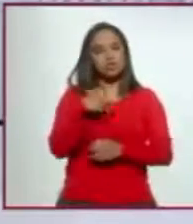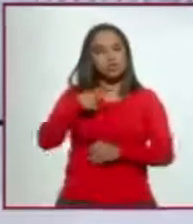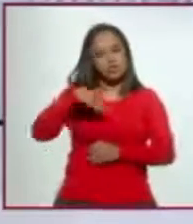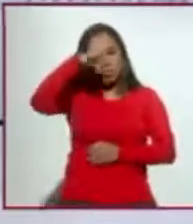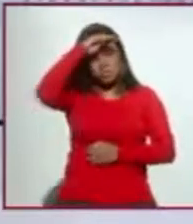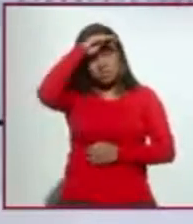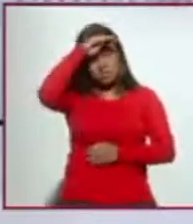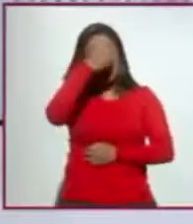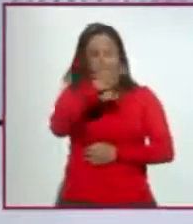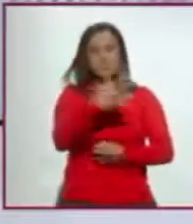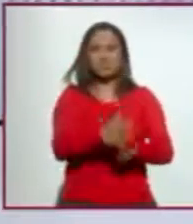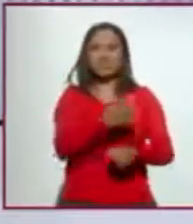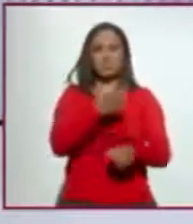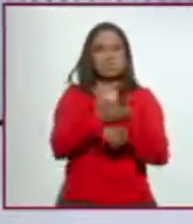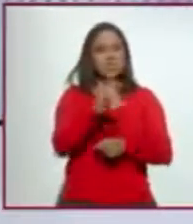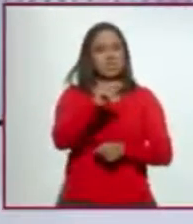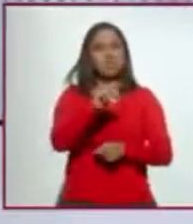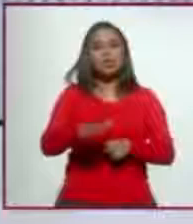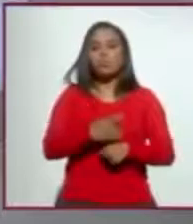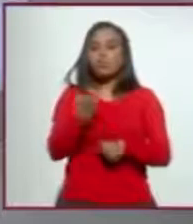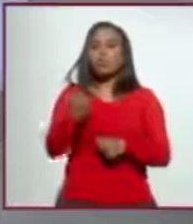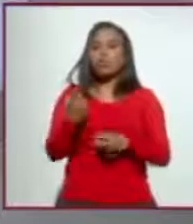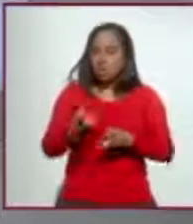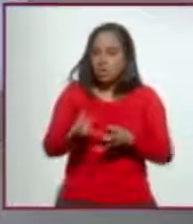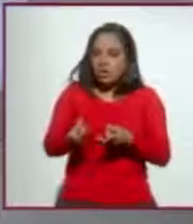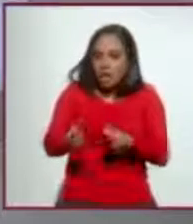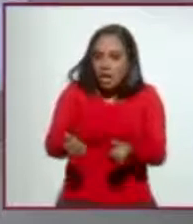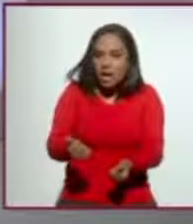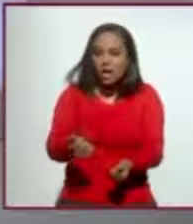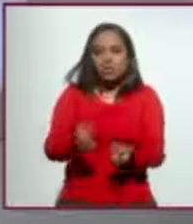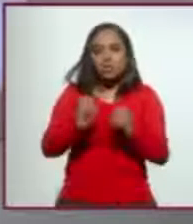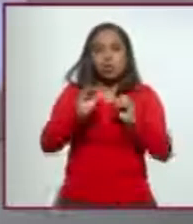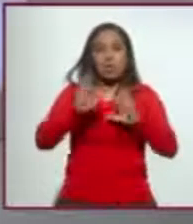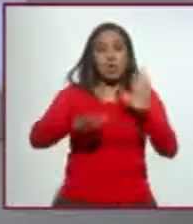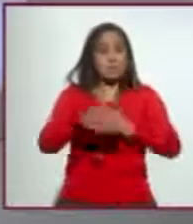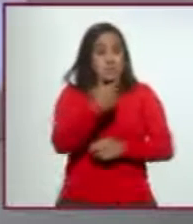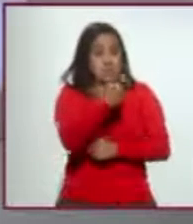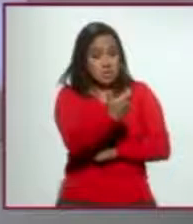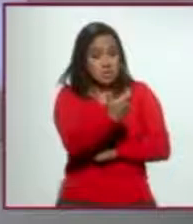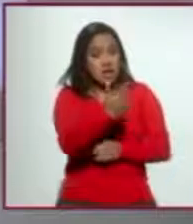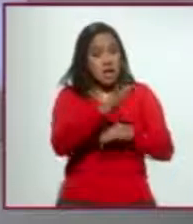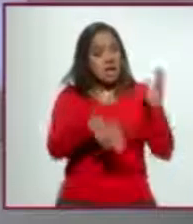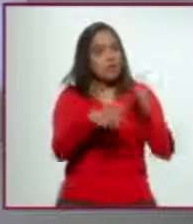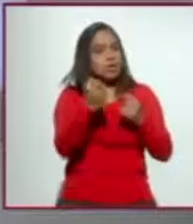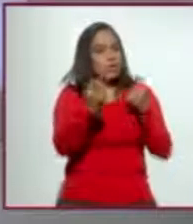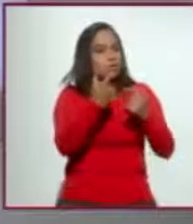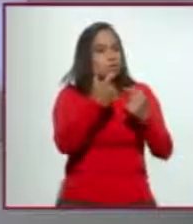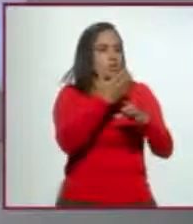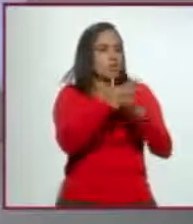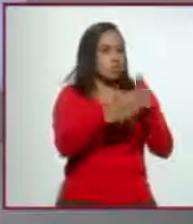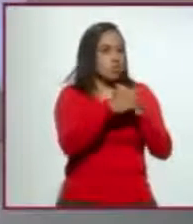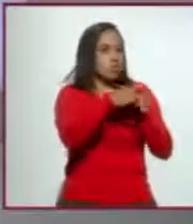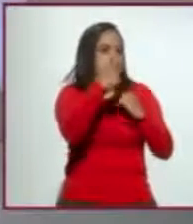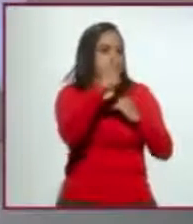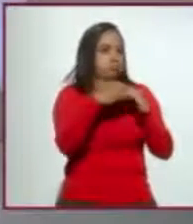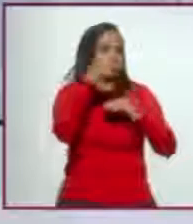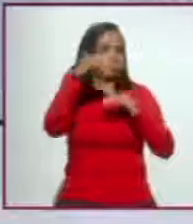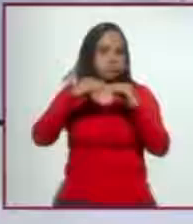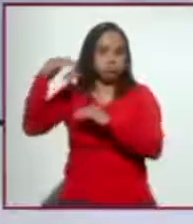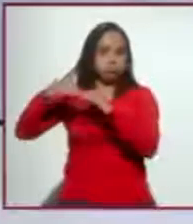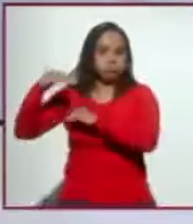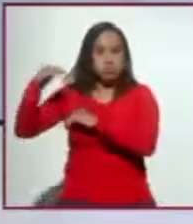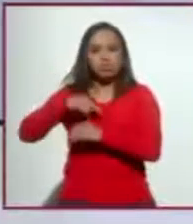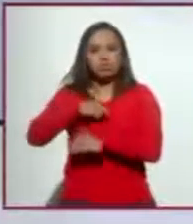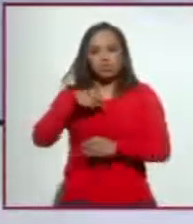considerarlo insuficiente porque los gastos y también, ¿por qué no decirlo? Algunos precios también están aumentando. Siempre